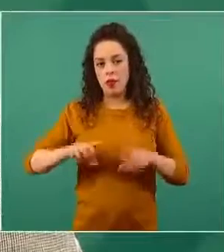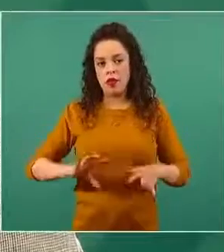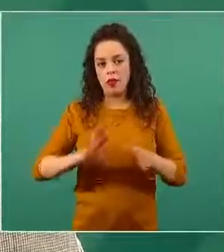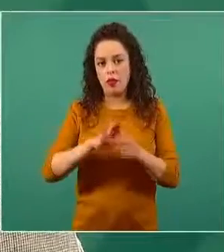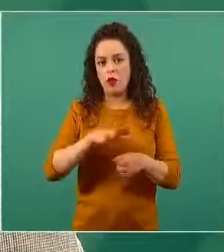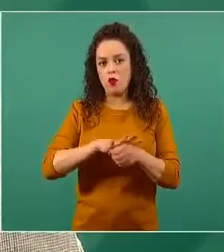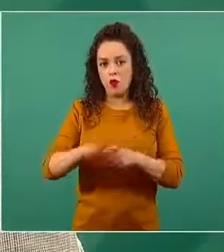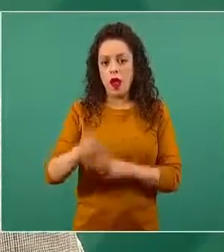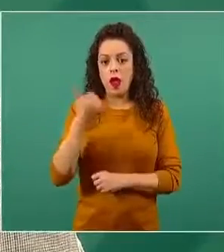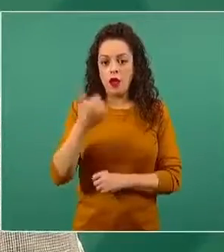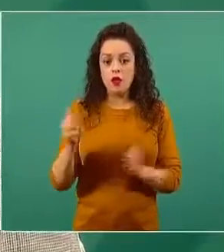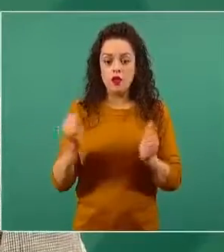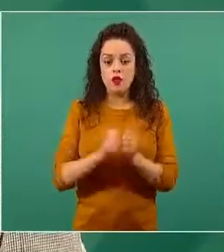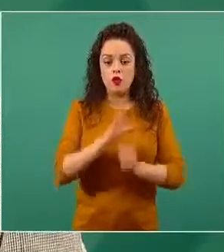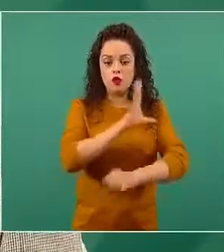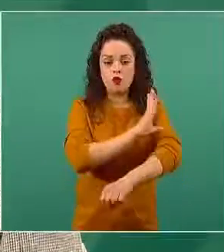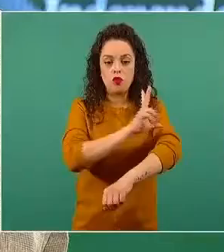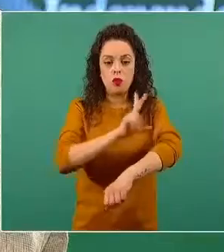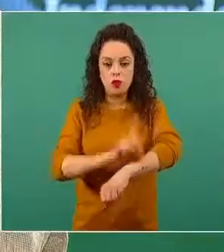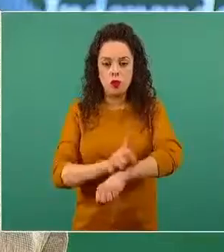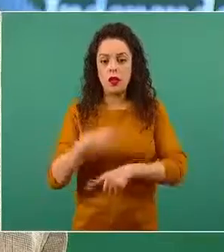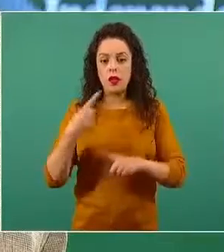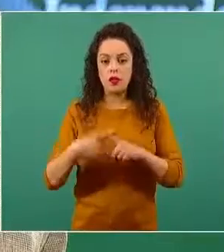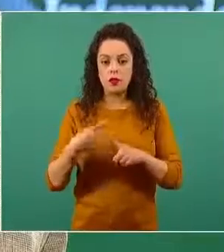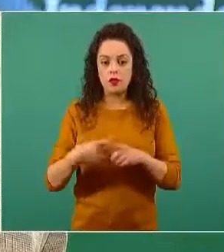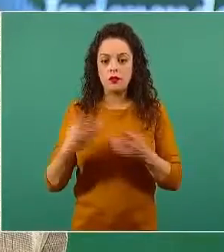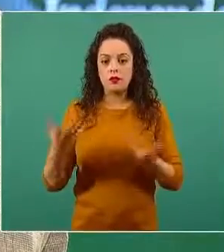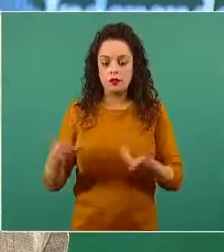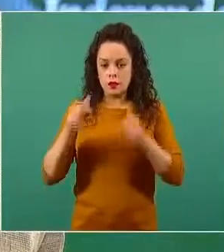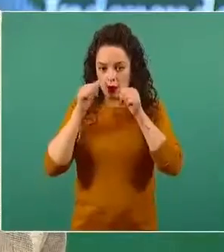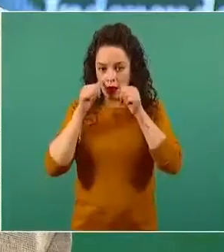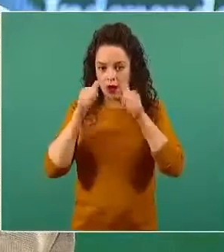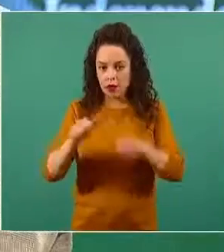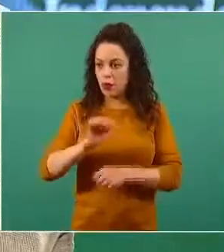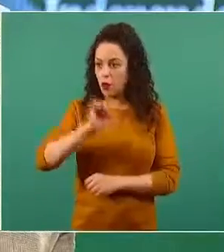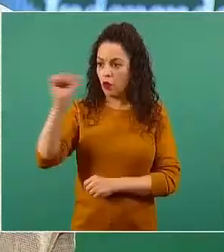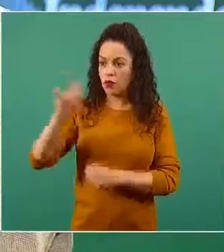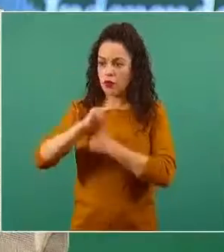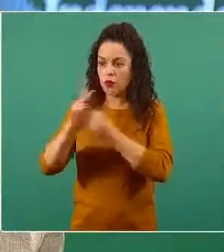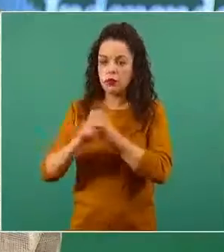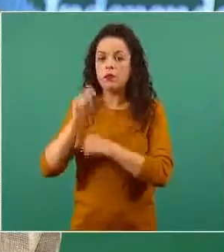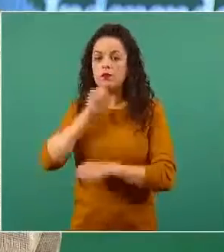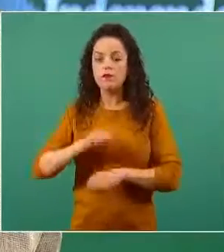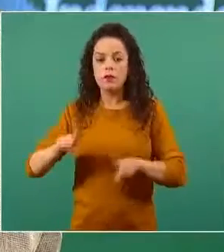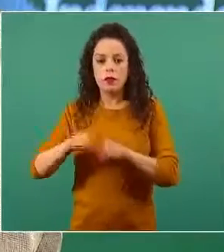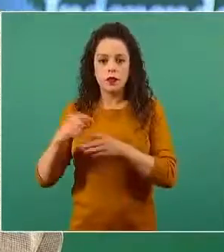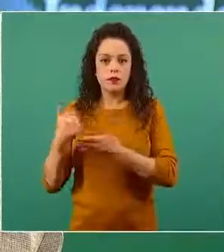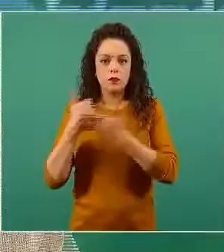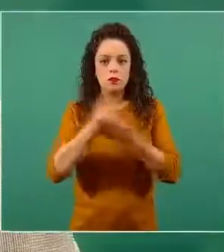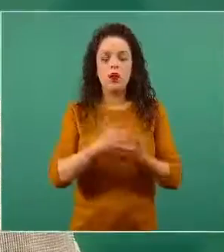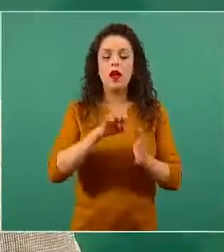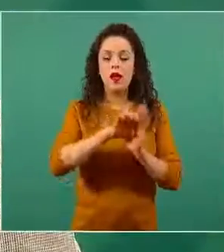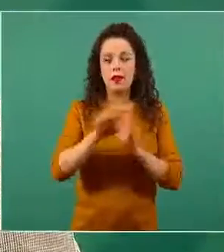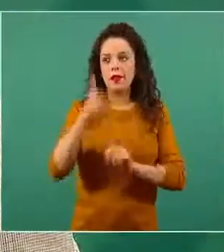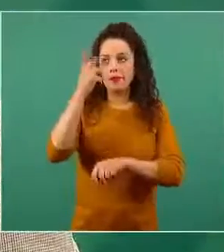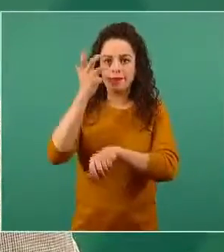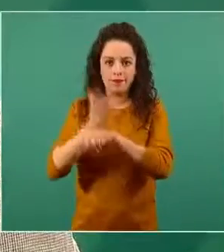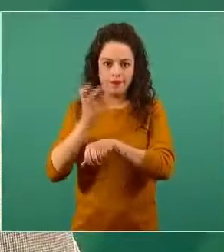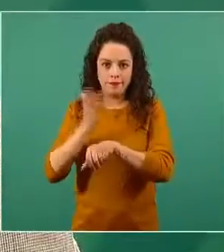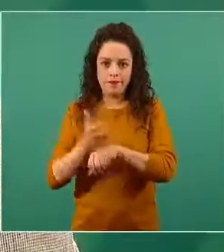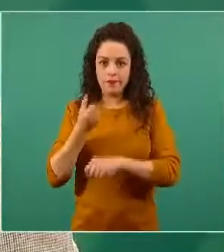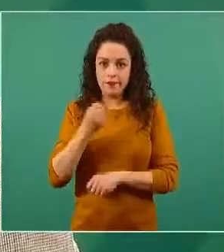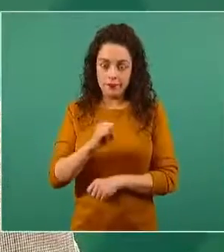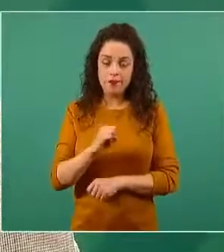además hacerlo en una manera coordinada con la asistencia que en su momento darán otras naciones, por ejemplo Estados Unidos, de modo que se